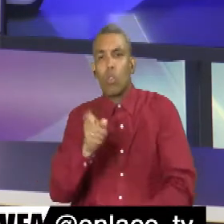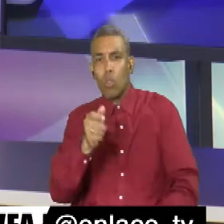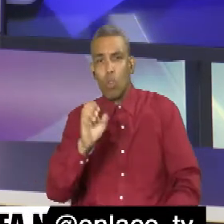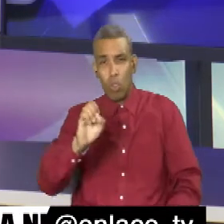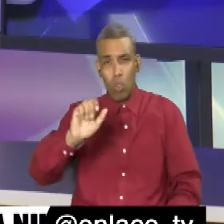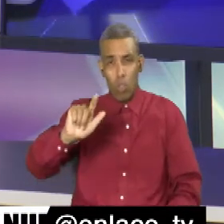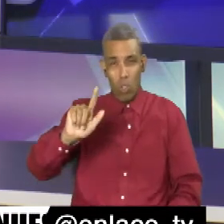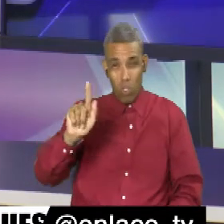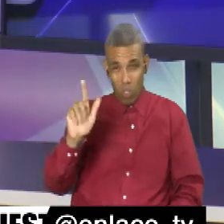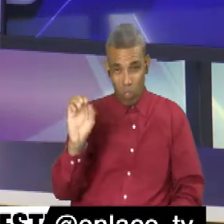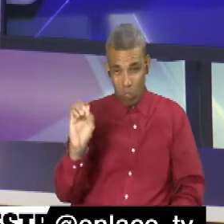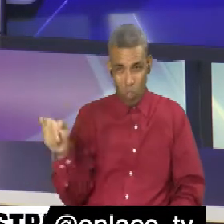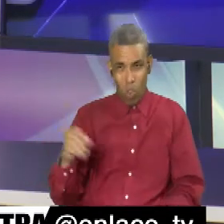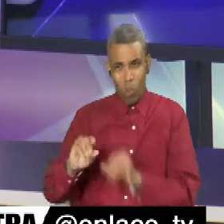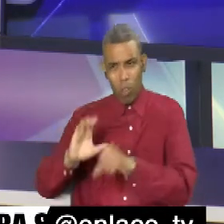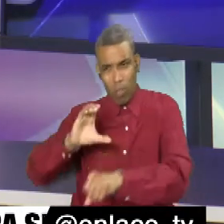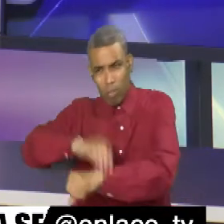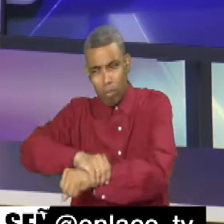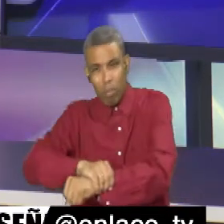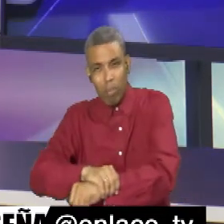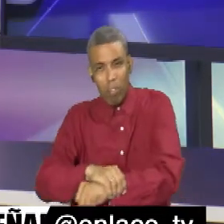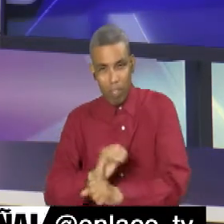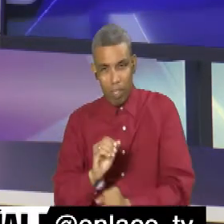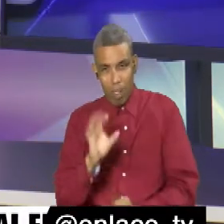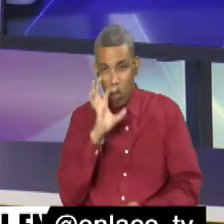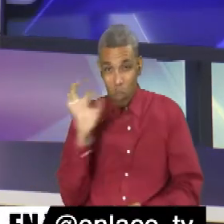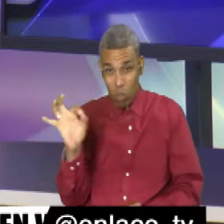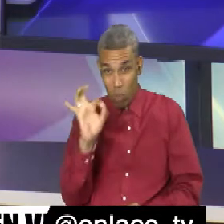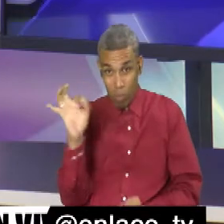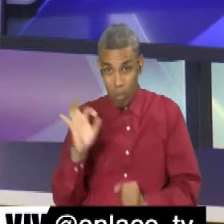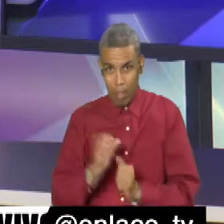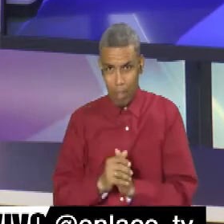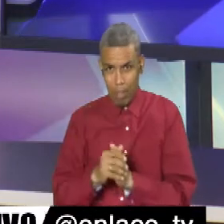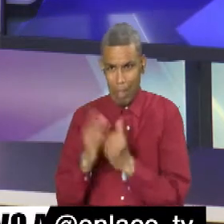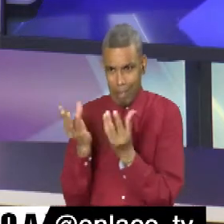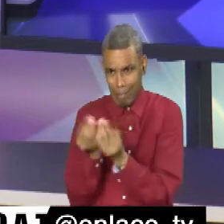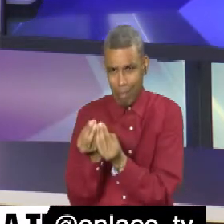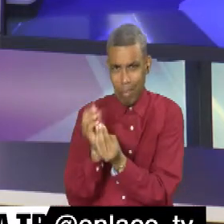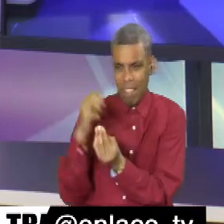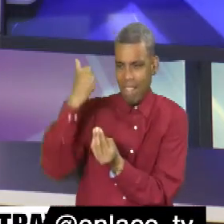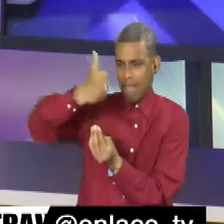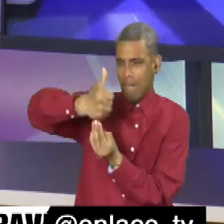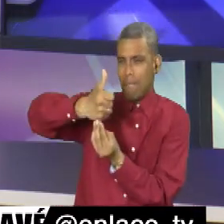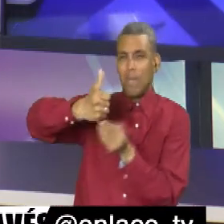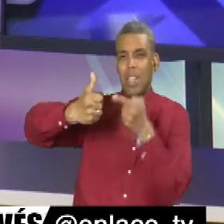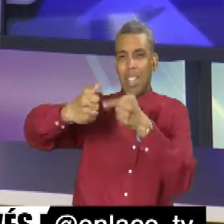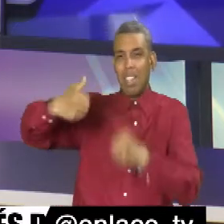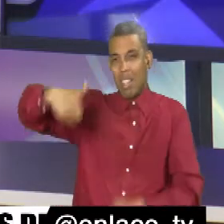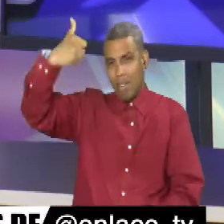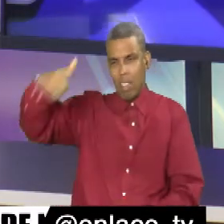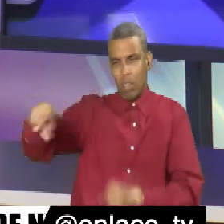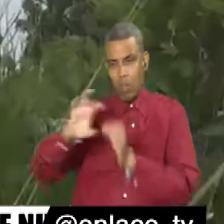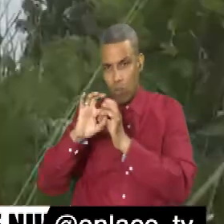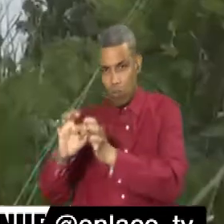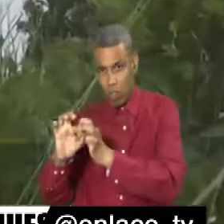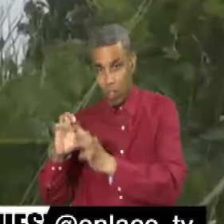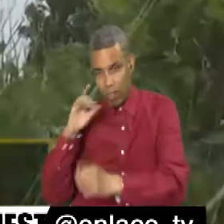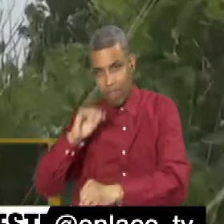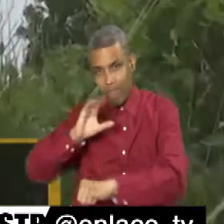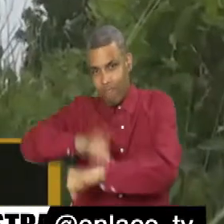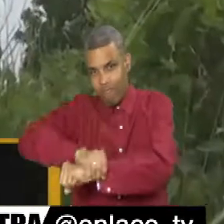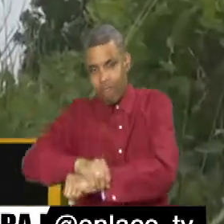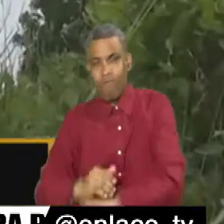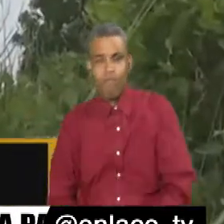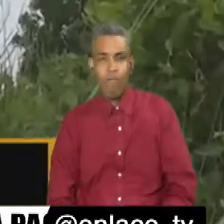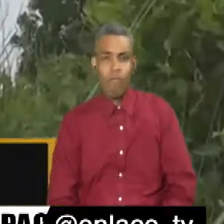al parecer y según las autoridades, eran los hombres de confianza de los cabecillas del Frente Luis Alfonso Chavarría. Durante el